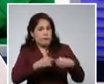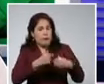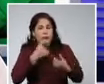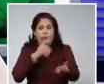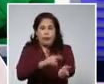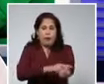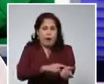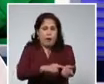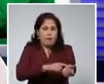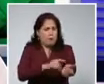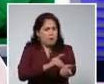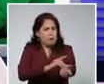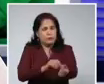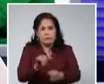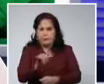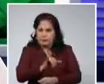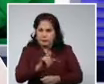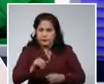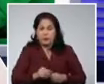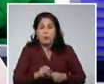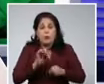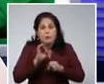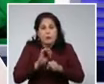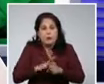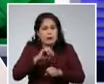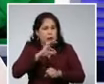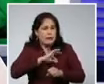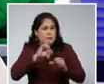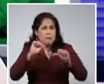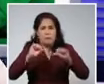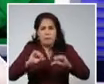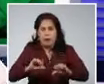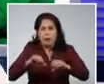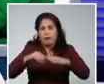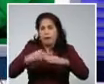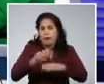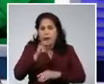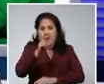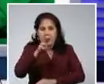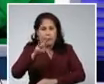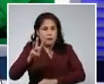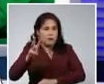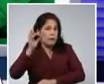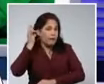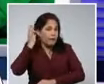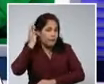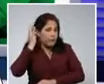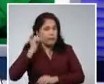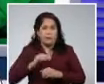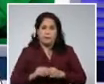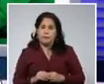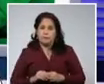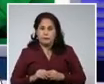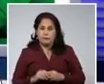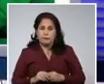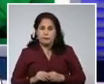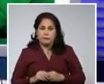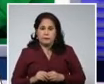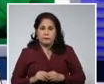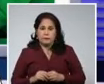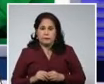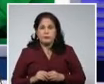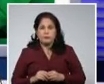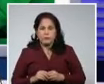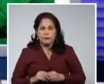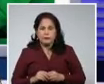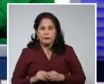mellitus, que comenzó los síntomas el día 23 de febrero, realmente los